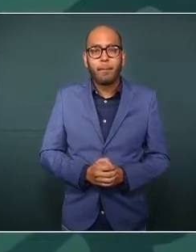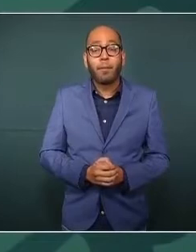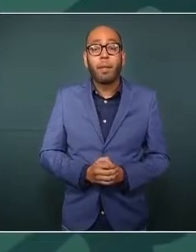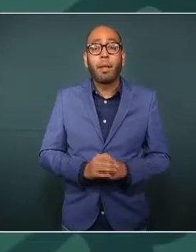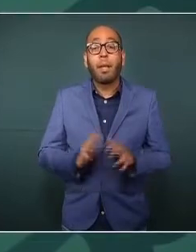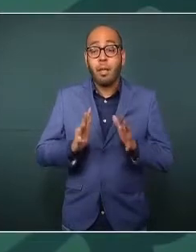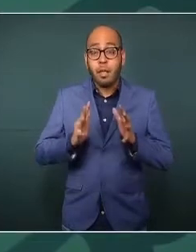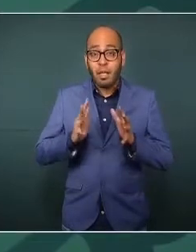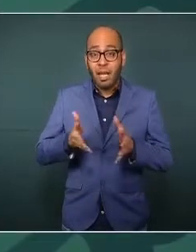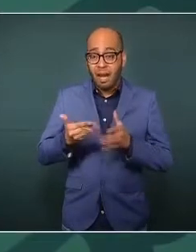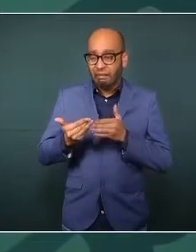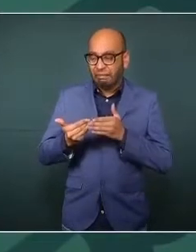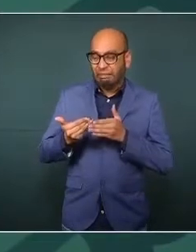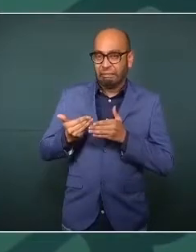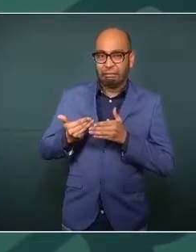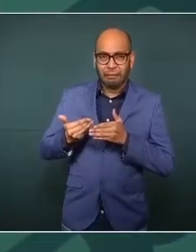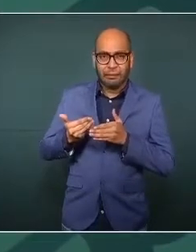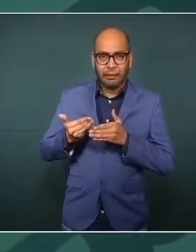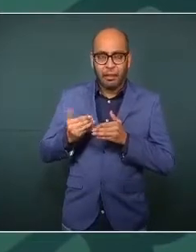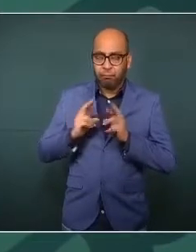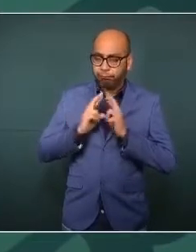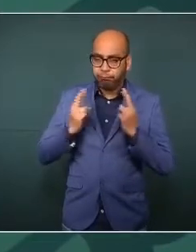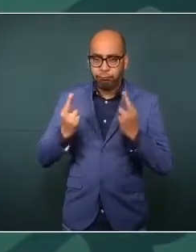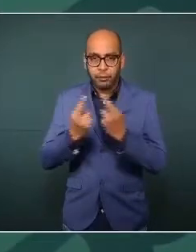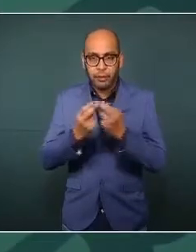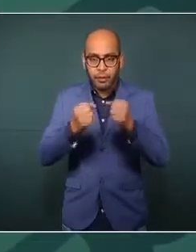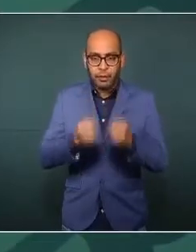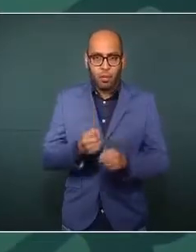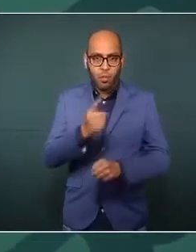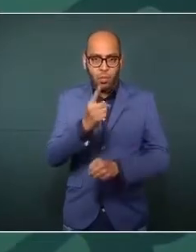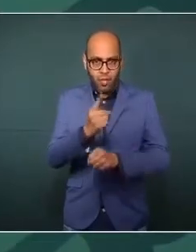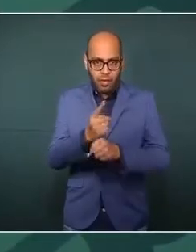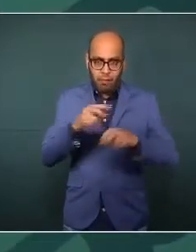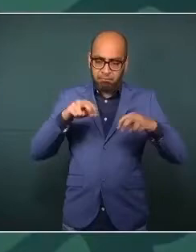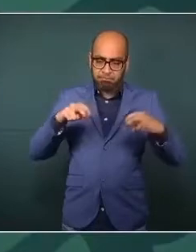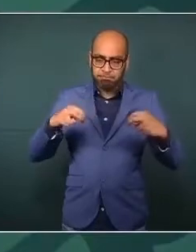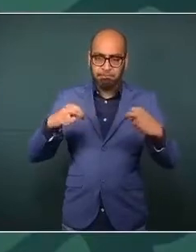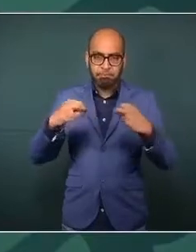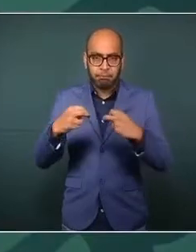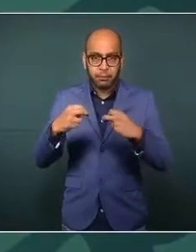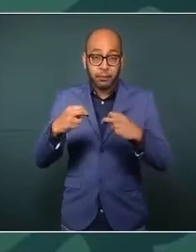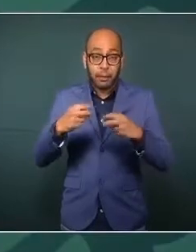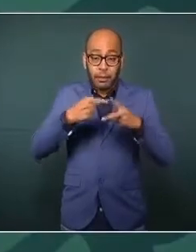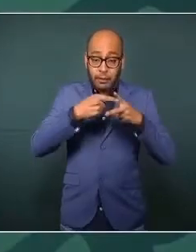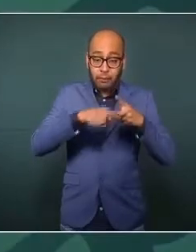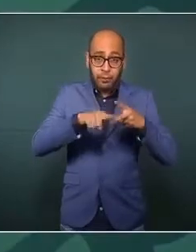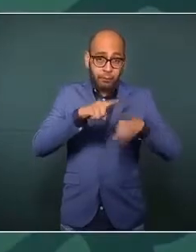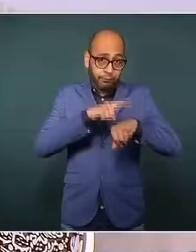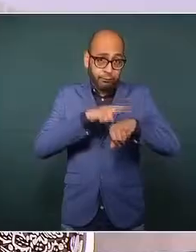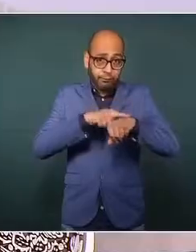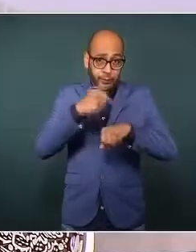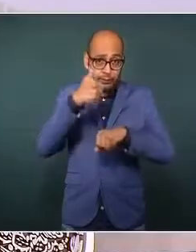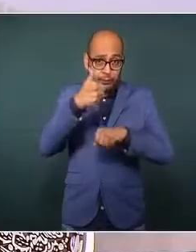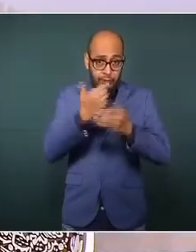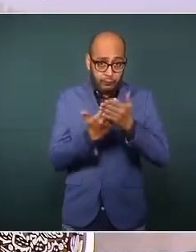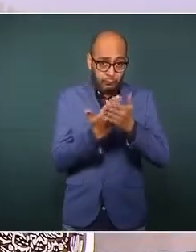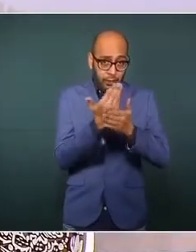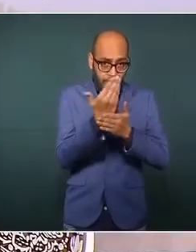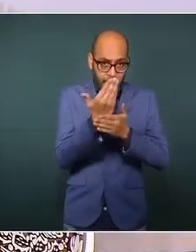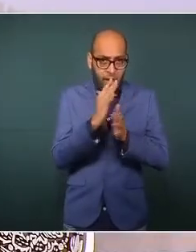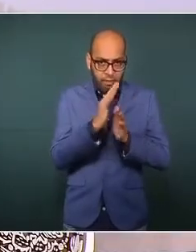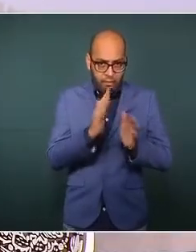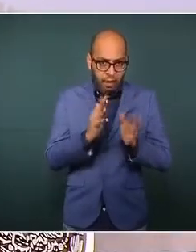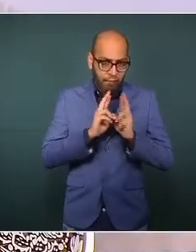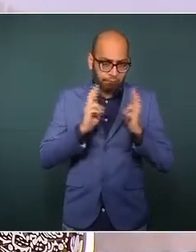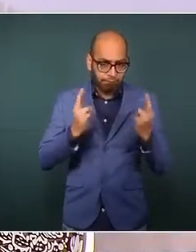llevamos a cabo la reunión de seguridad desde las 6 de la mañana y ahora vamos